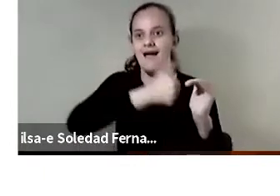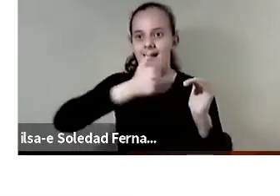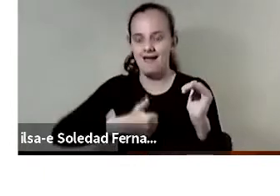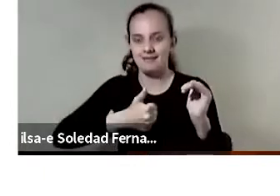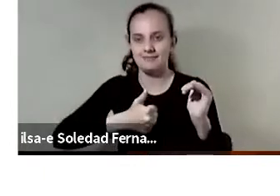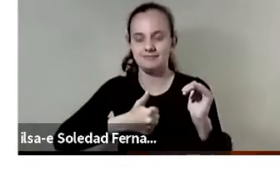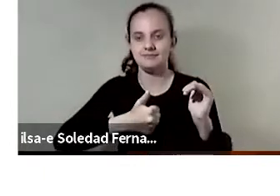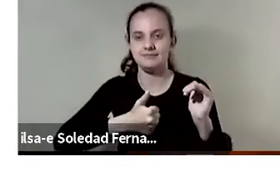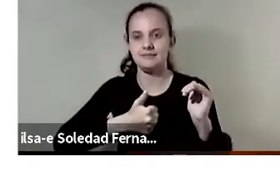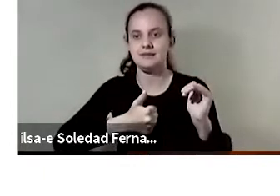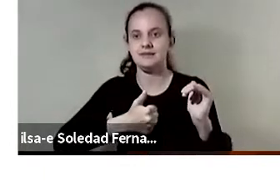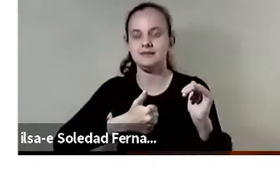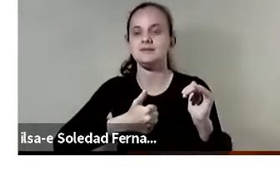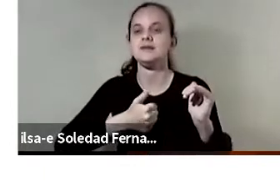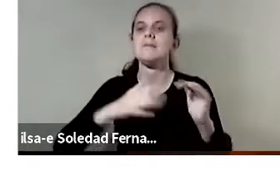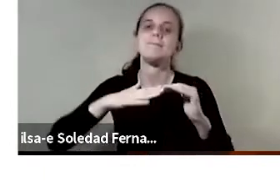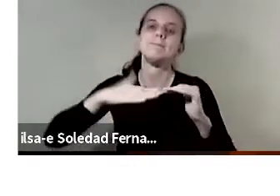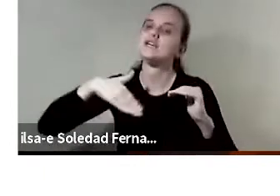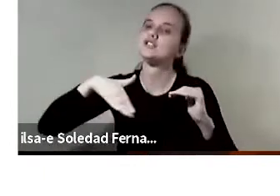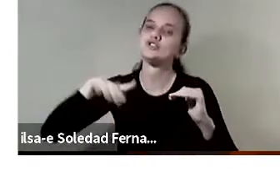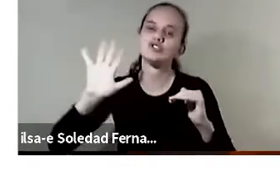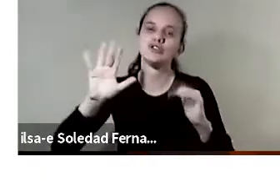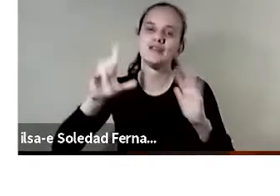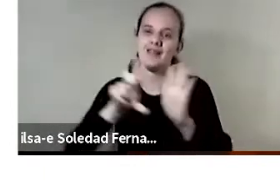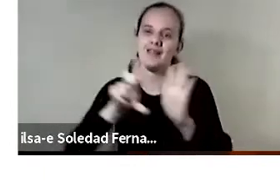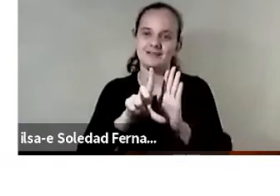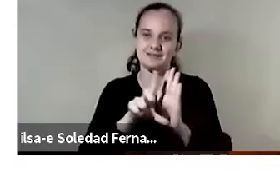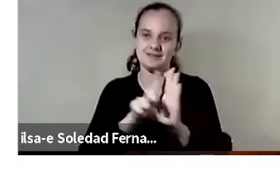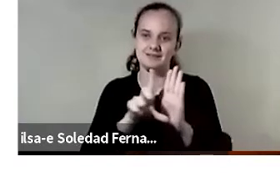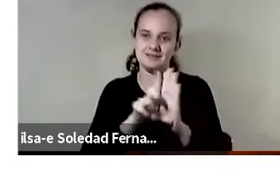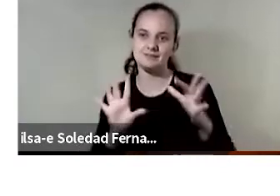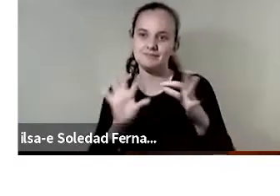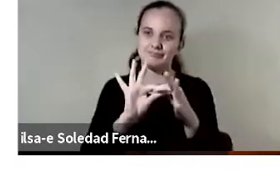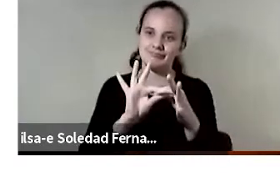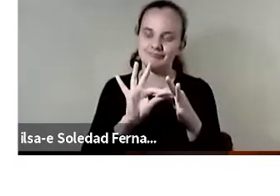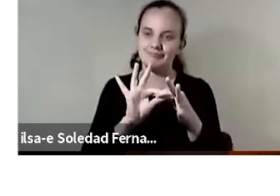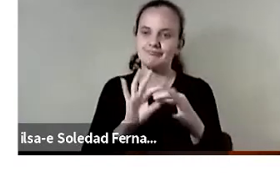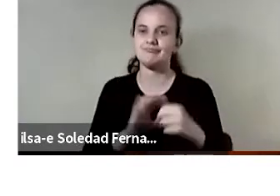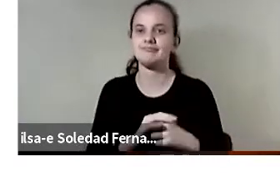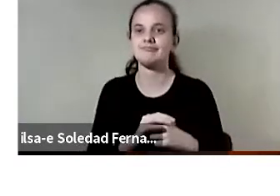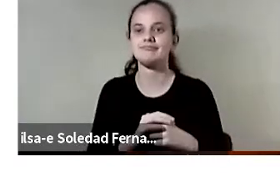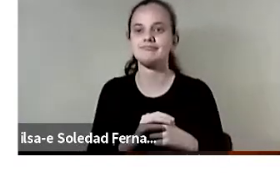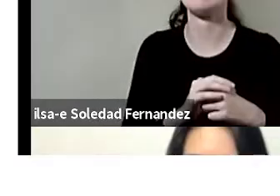cumplimiento más básico. Luego vamos a querer llegar a un AA, que es el nivel al que la mayoría de las